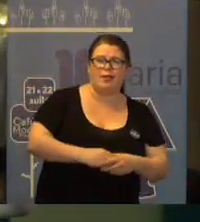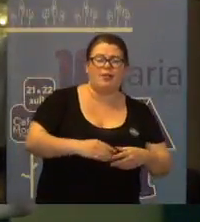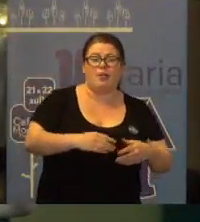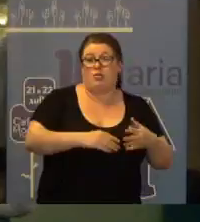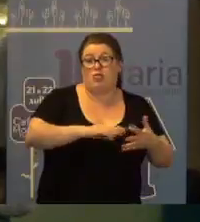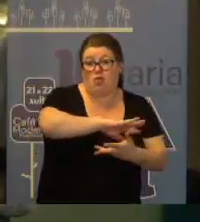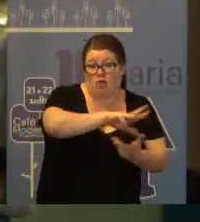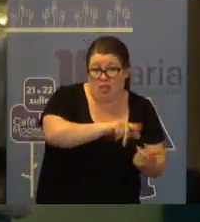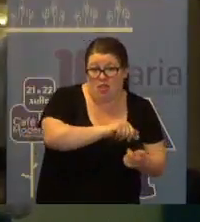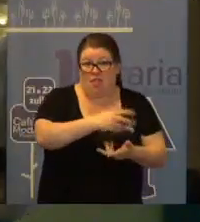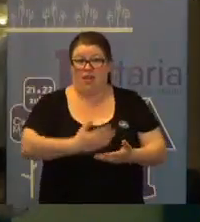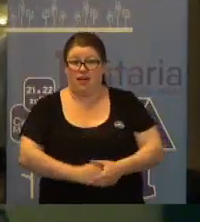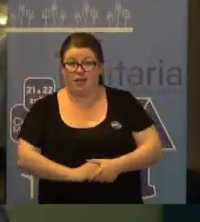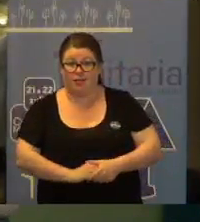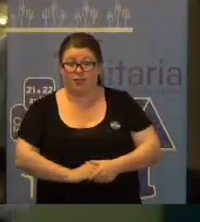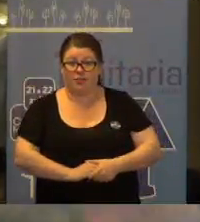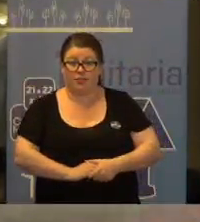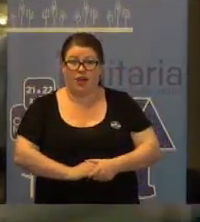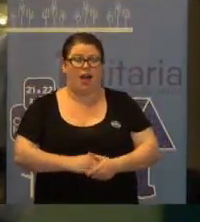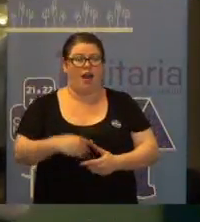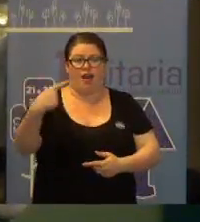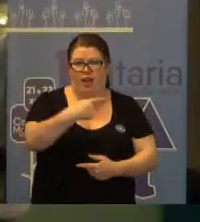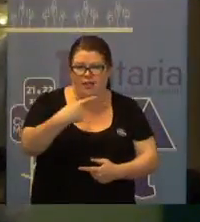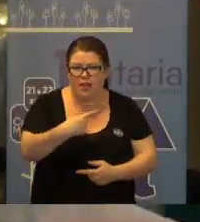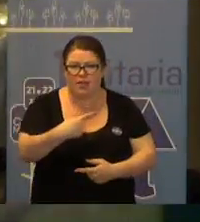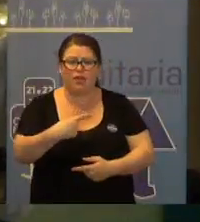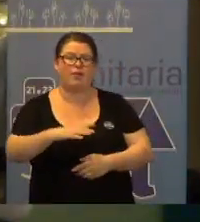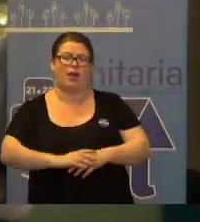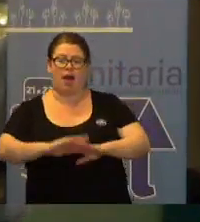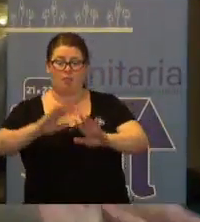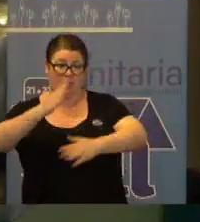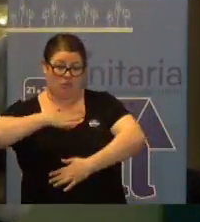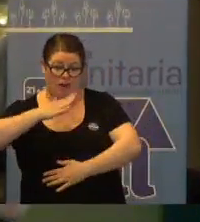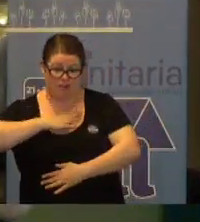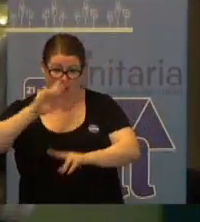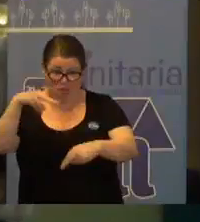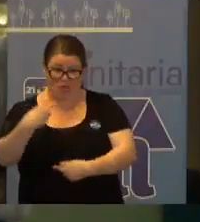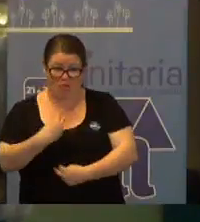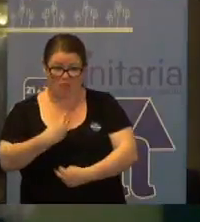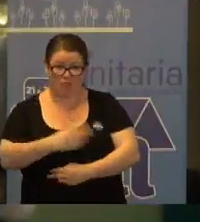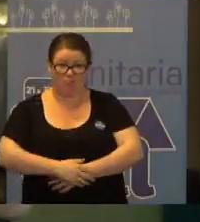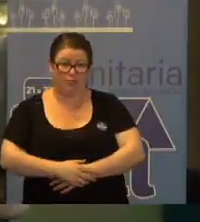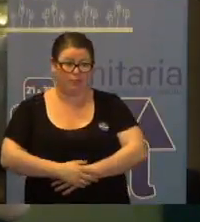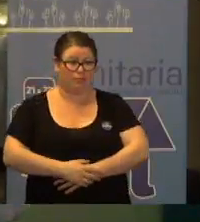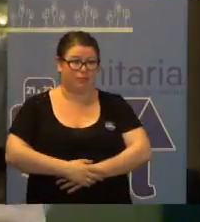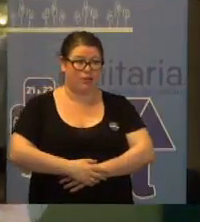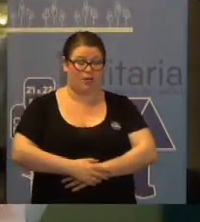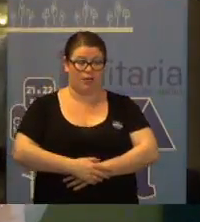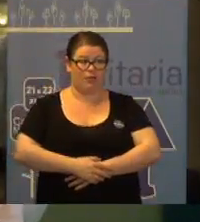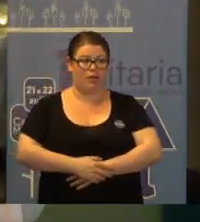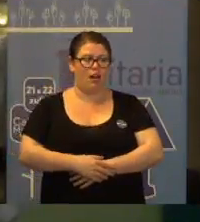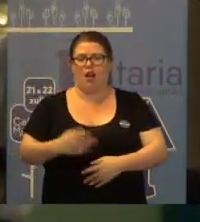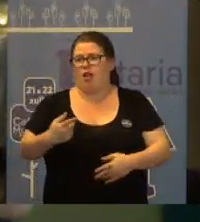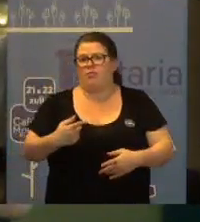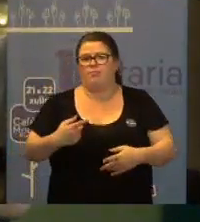noticia, son fundamentalmente a negatividade, a personalización, a sorpresa e a tematización. Os